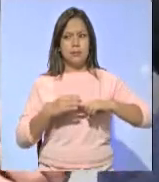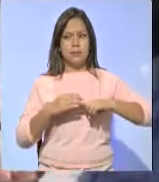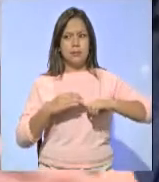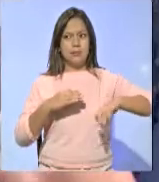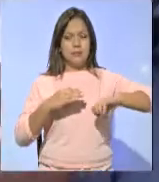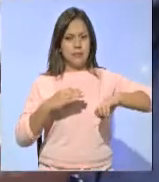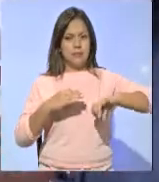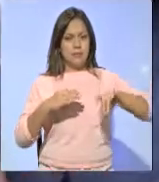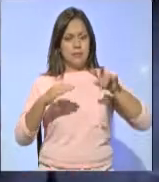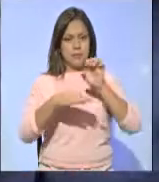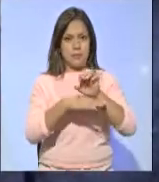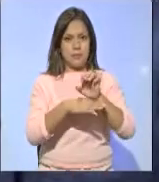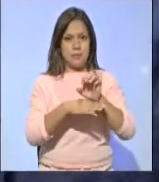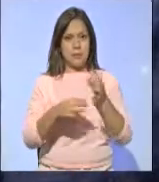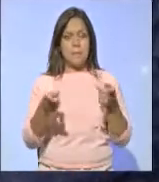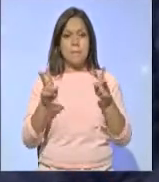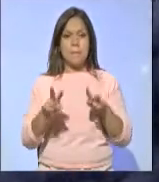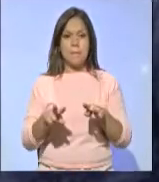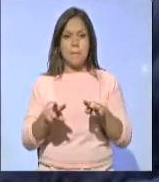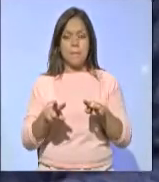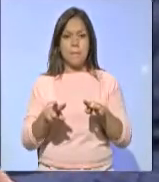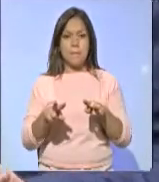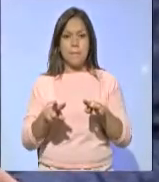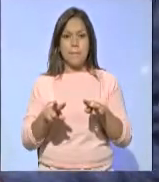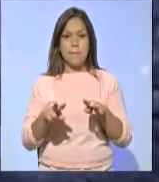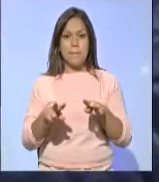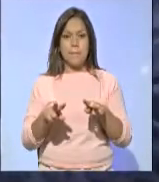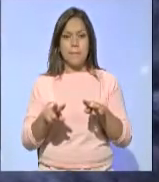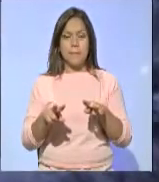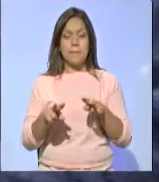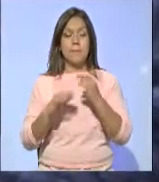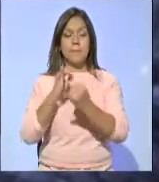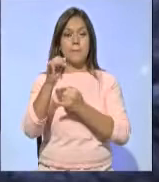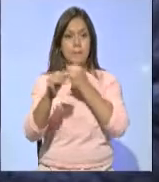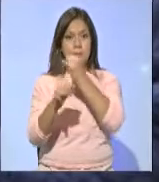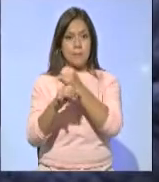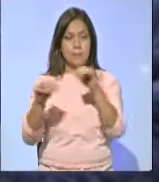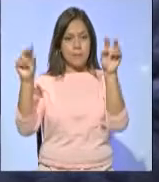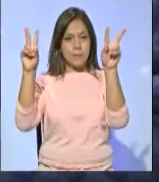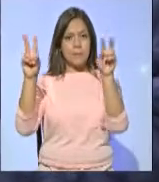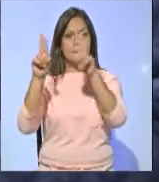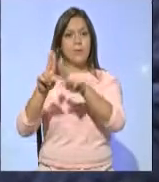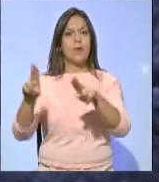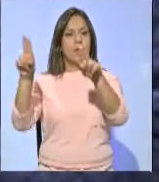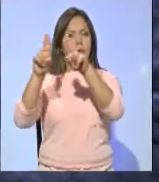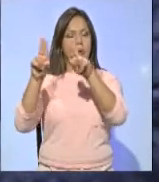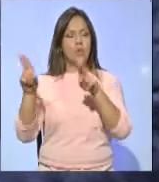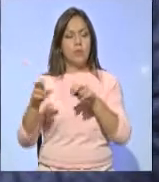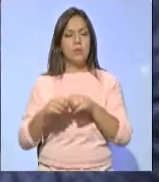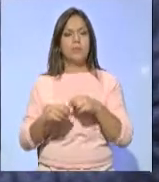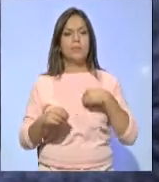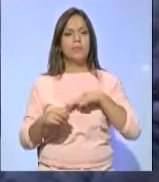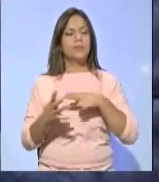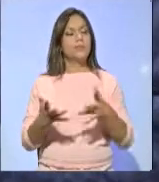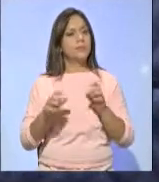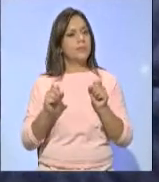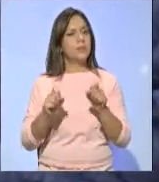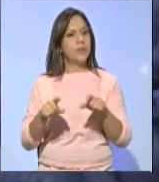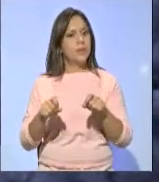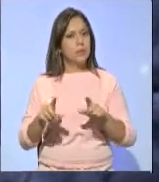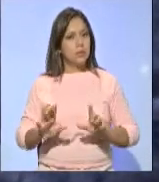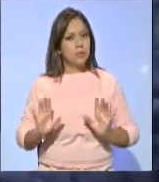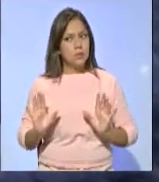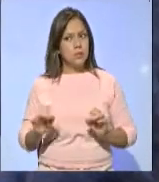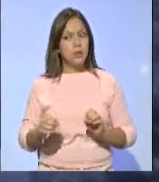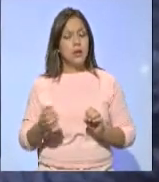desde el Ecuador como desde planteamientos desde el exterior, en este caso con respecto a la ONU, un poco queremos también consultarle, ¿de qué